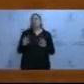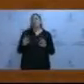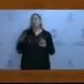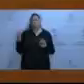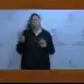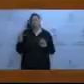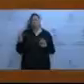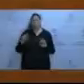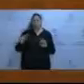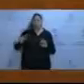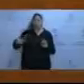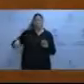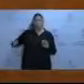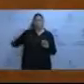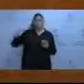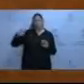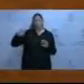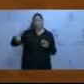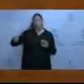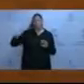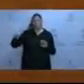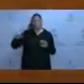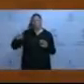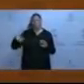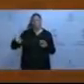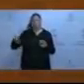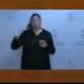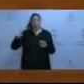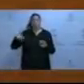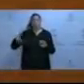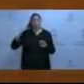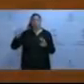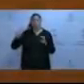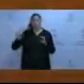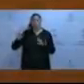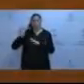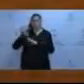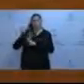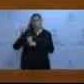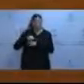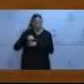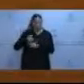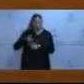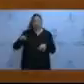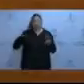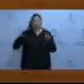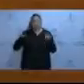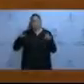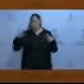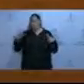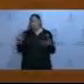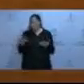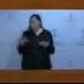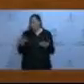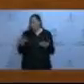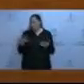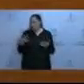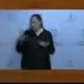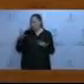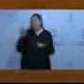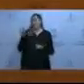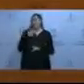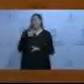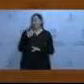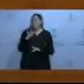cierto, todo lo referente a las guardias, las urgencias, todos los hechos, y sin haber mencionado,